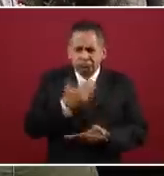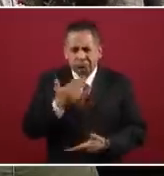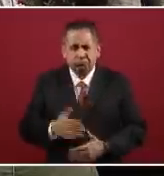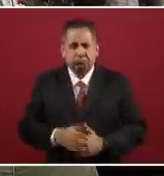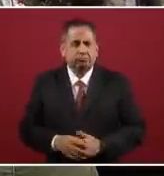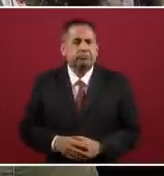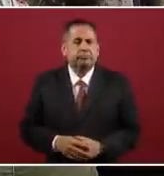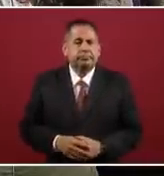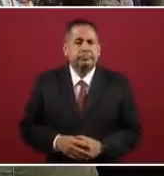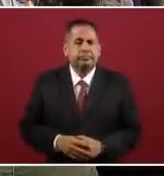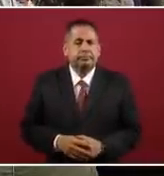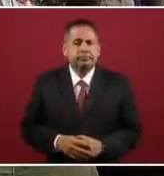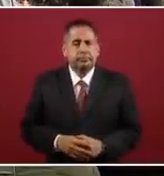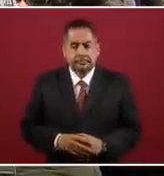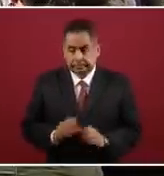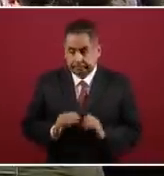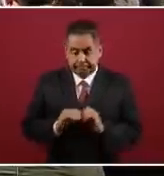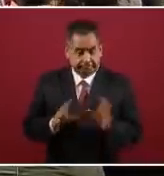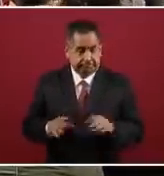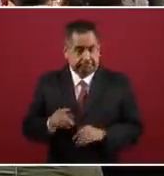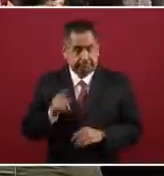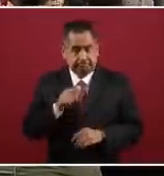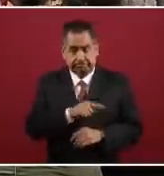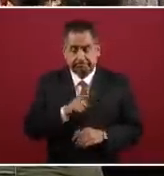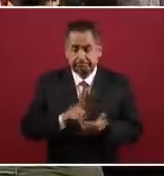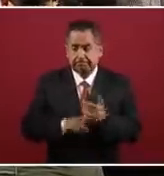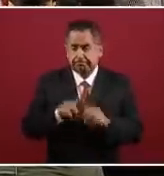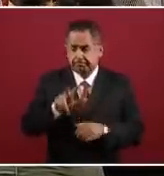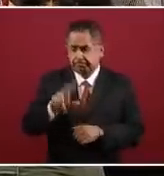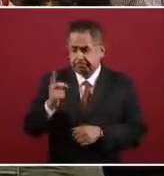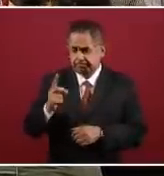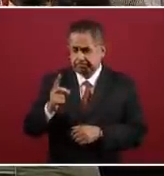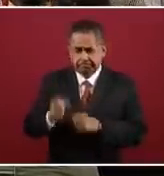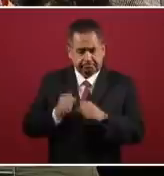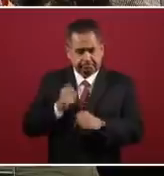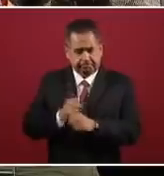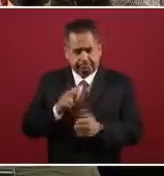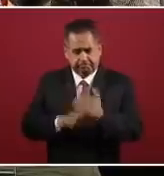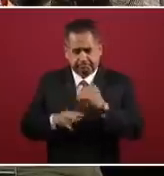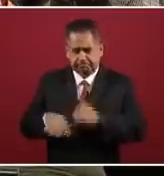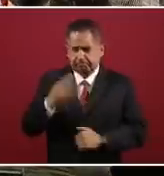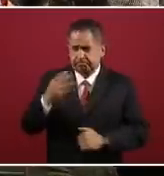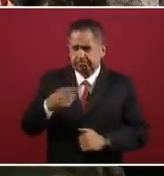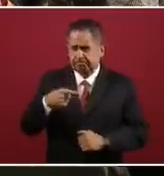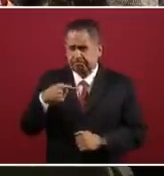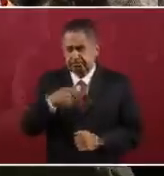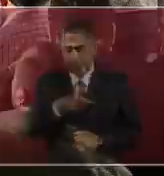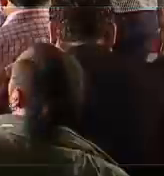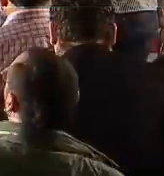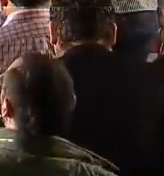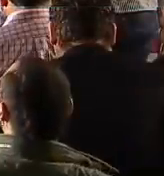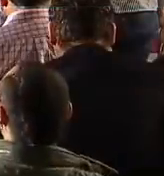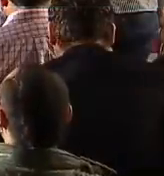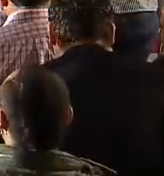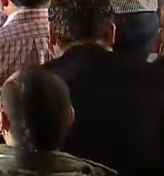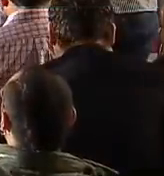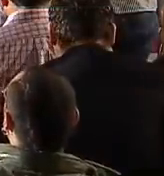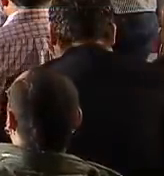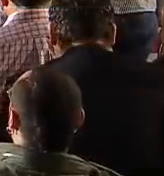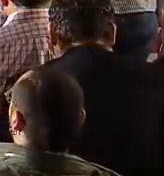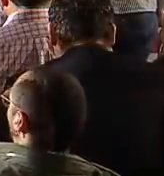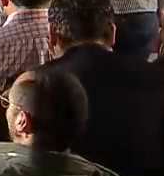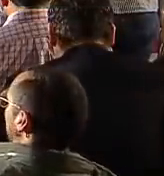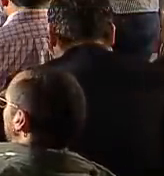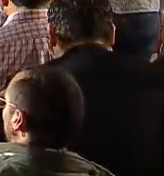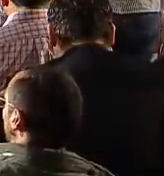Cabe señalar que pese a que desde el 18 de diciembre del 2014 se ejecutó la